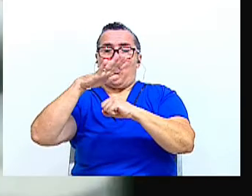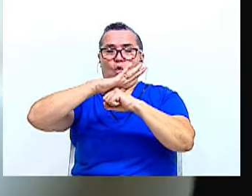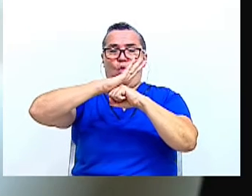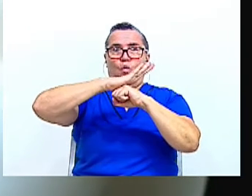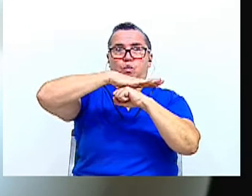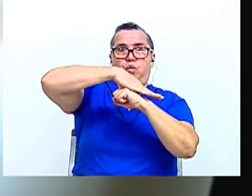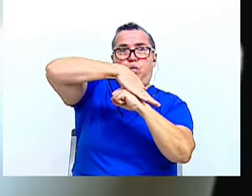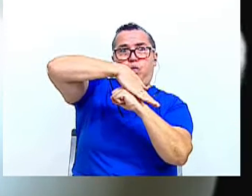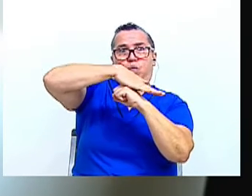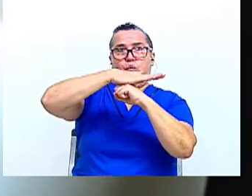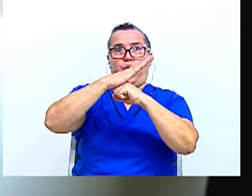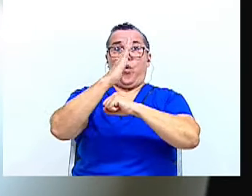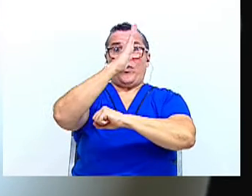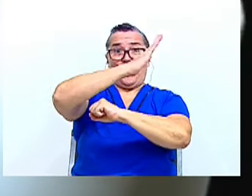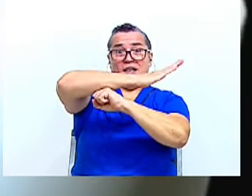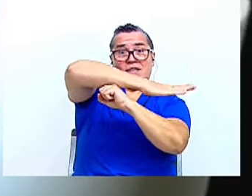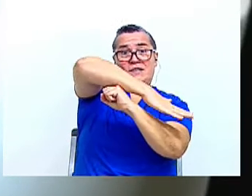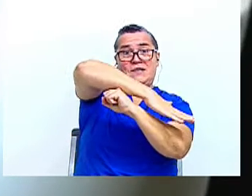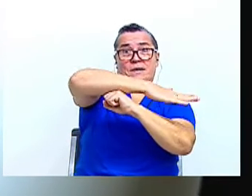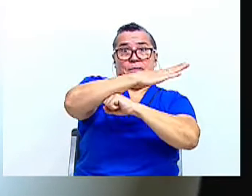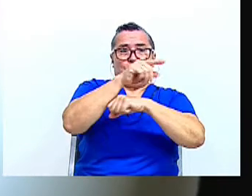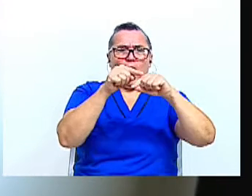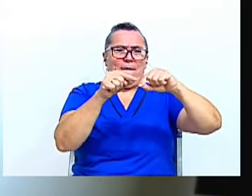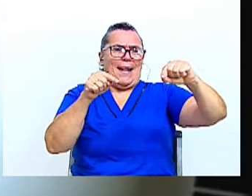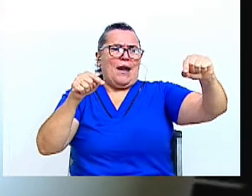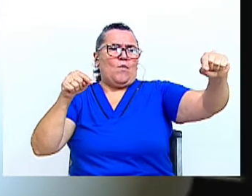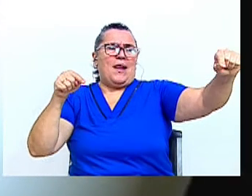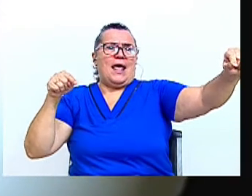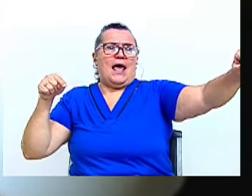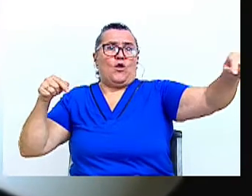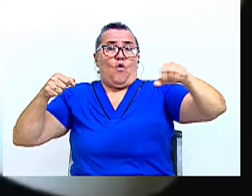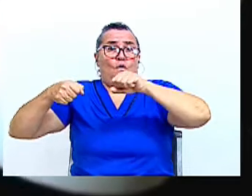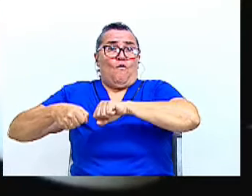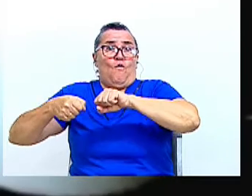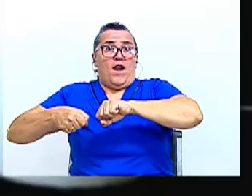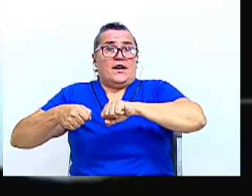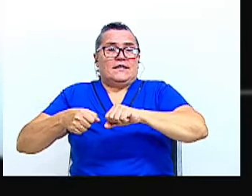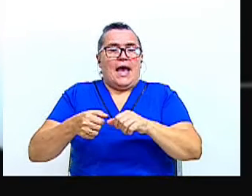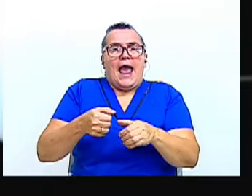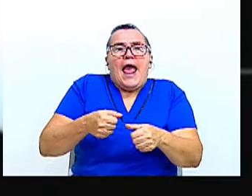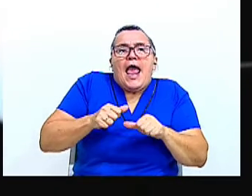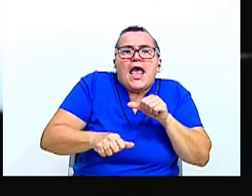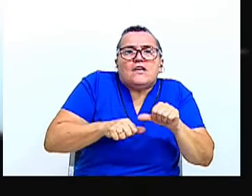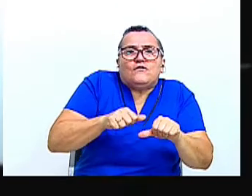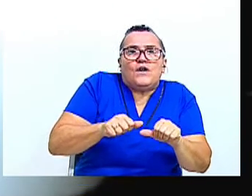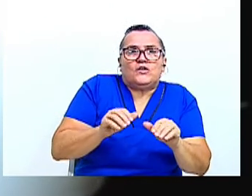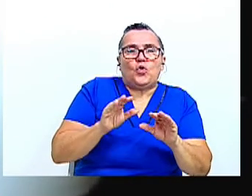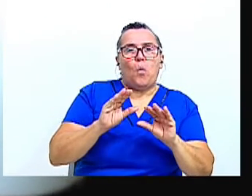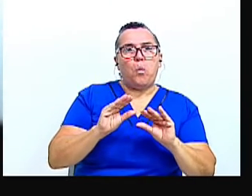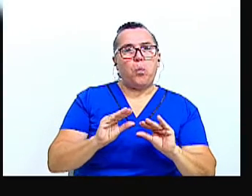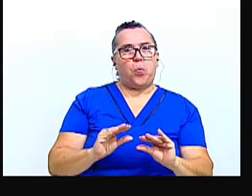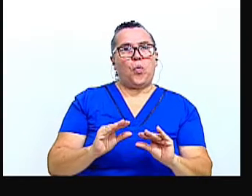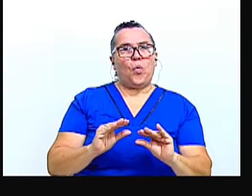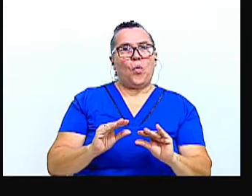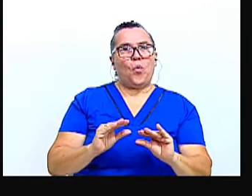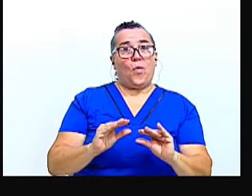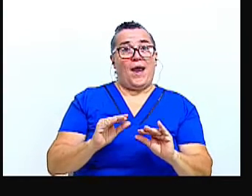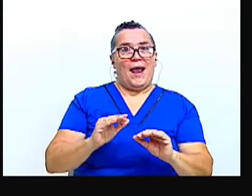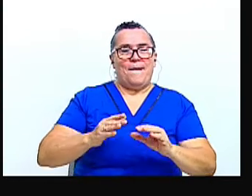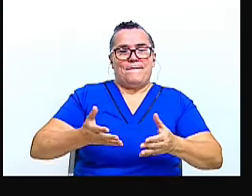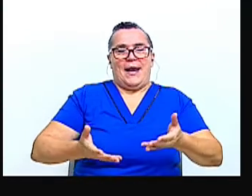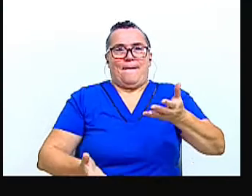Cuanto mayor sea la distancia a la que se aplica la fuerza, menor será el esfuerzo para mover el peso.